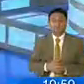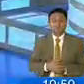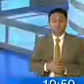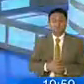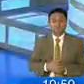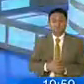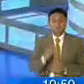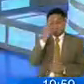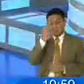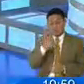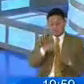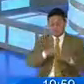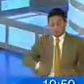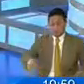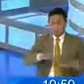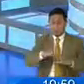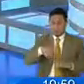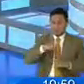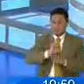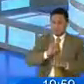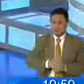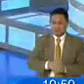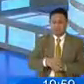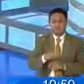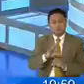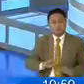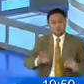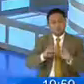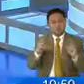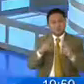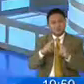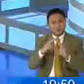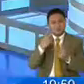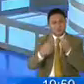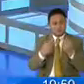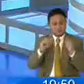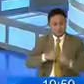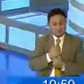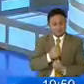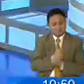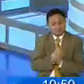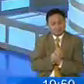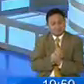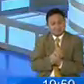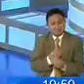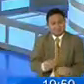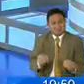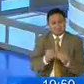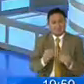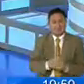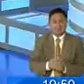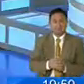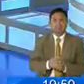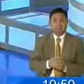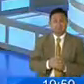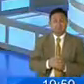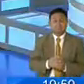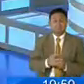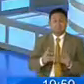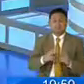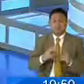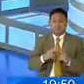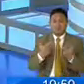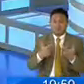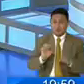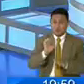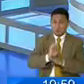Lindas imágenes de preciosos lugares de nuestro país. Hay que conocerlo, hay que visitarlo para amarlo aún más. Así es, conociendo nuestro país,